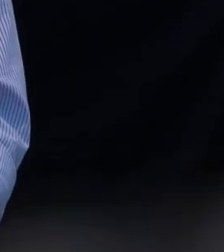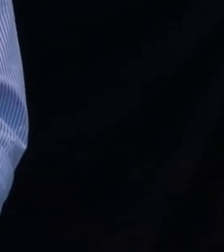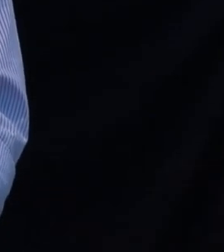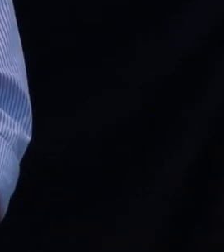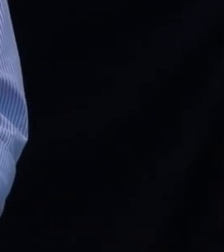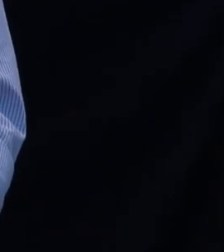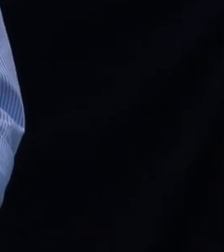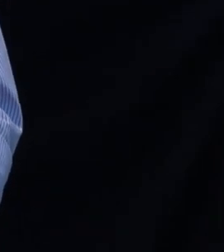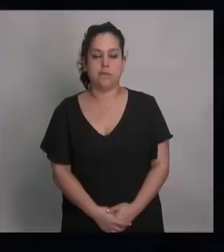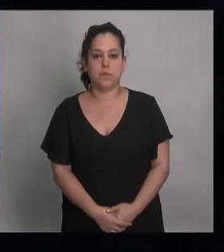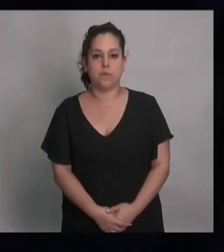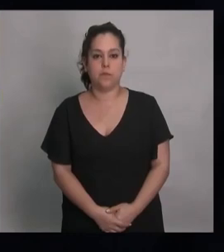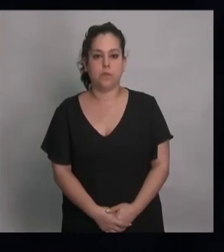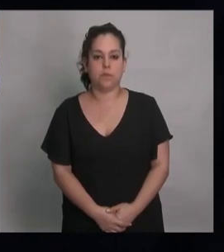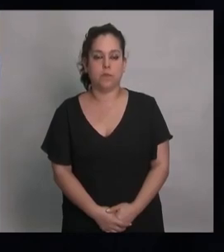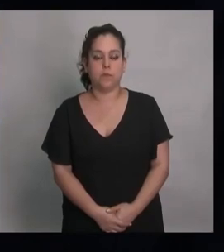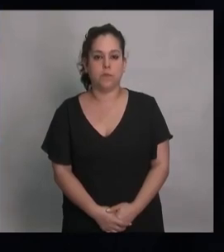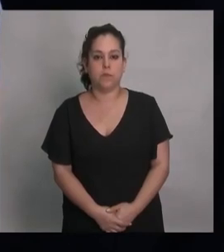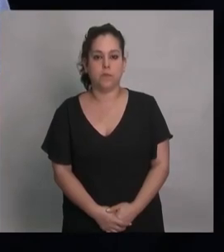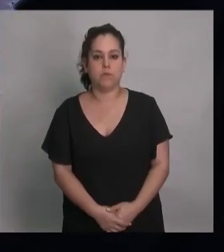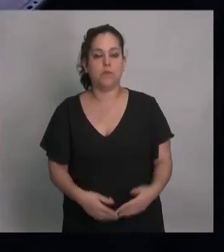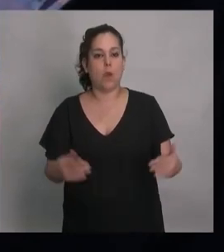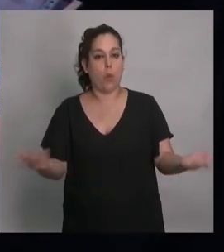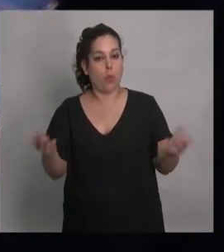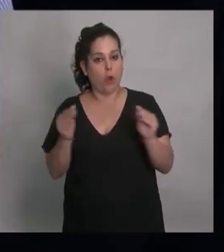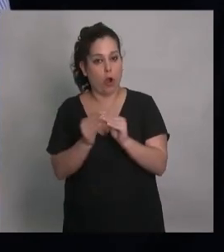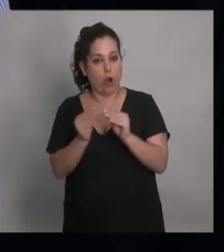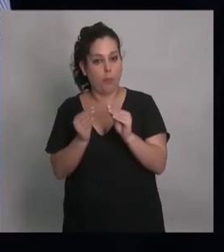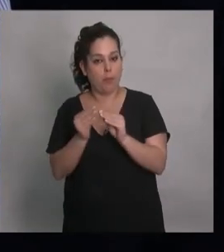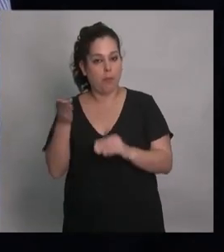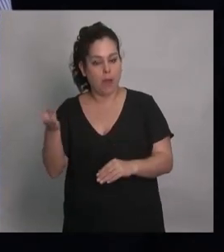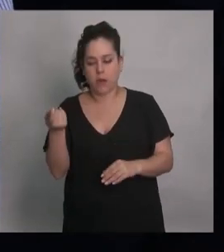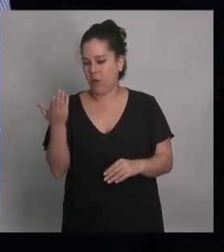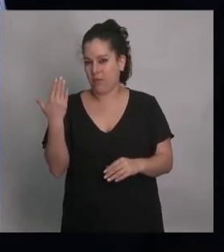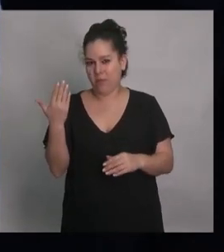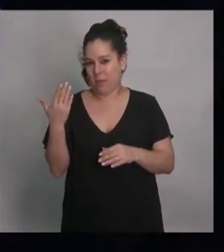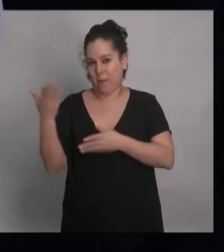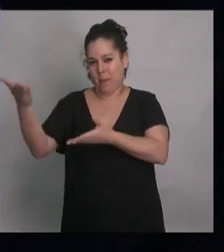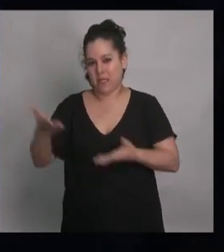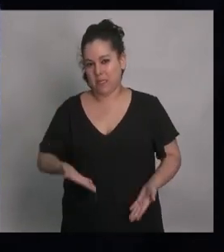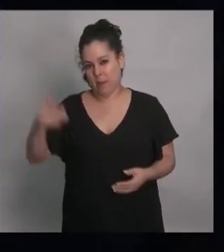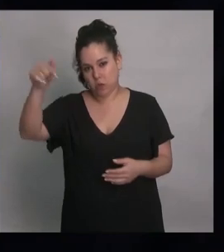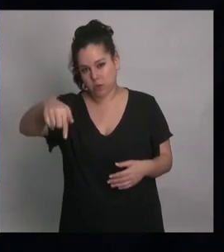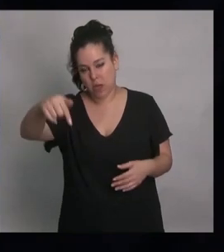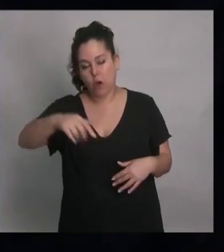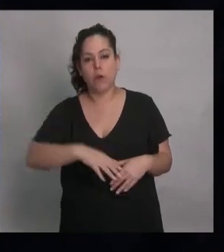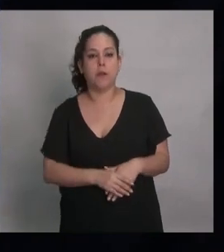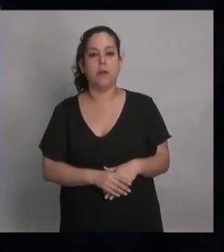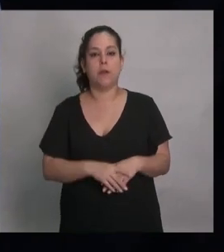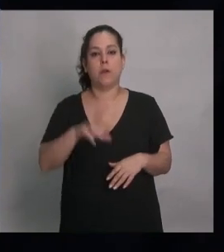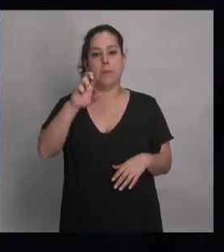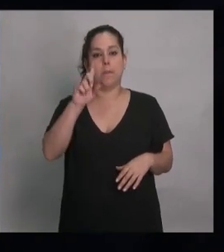Exacto. Bueno, el compañero que presentamos ahora es Gerardo